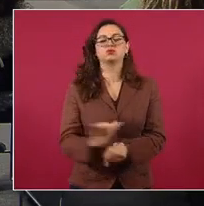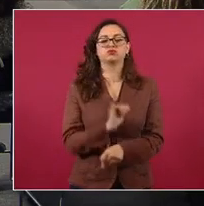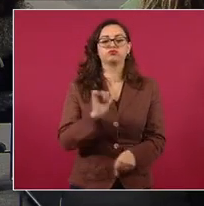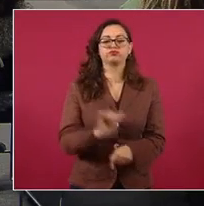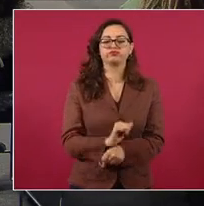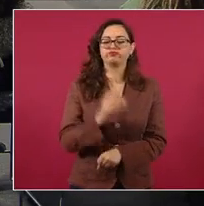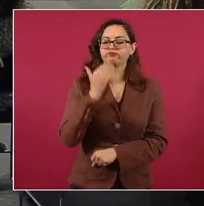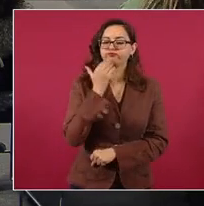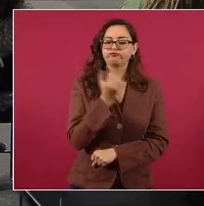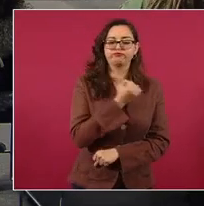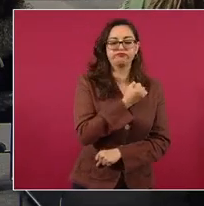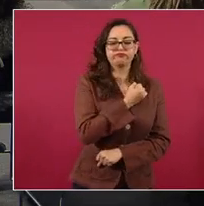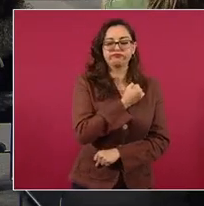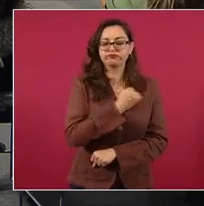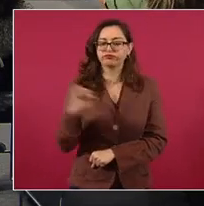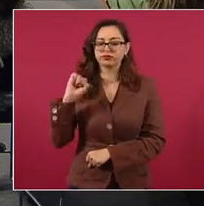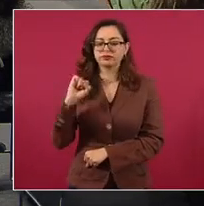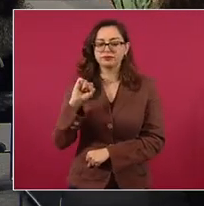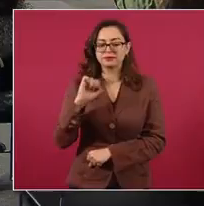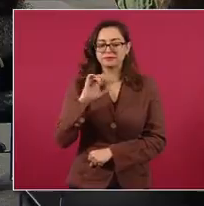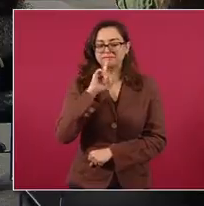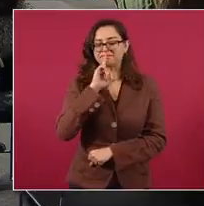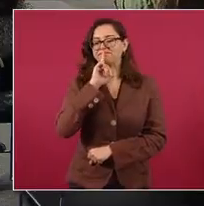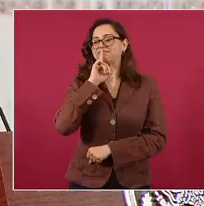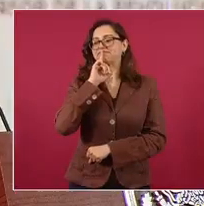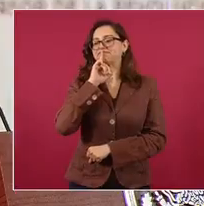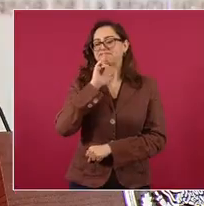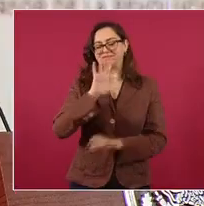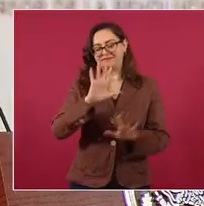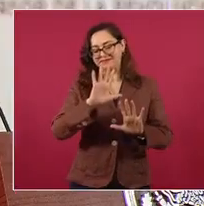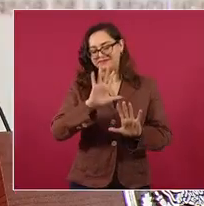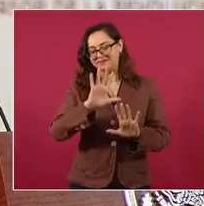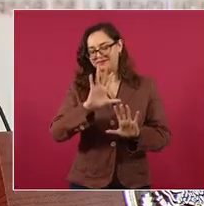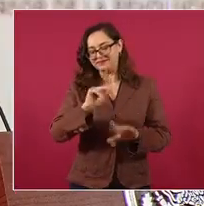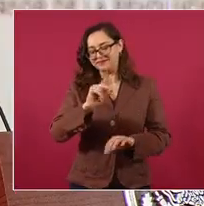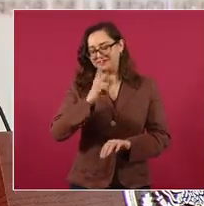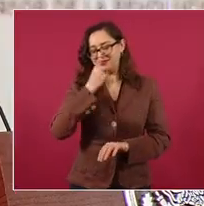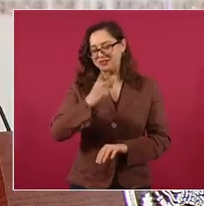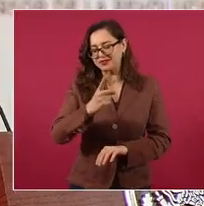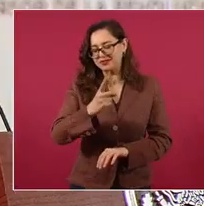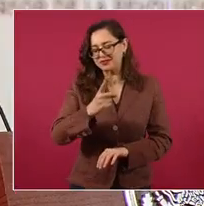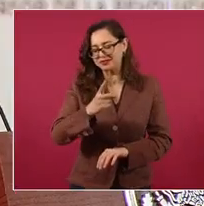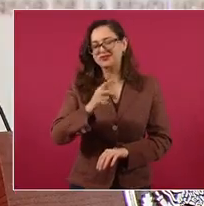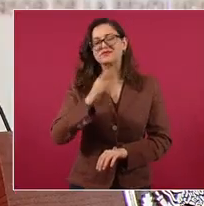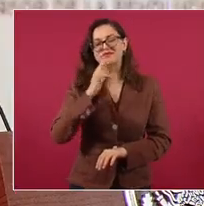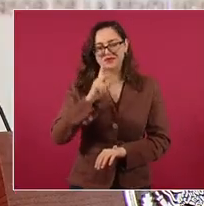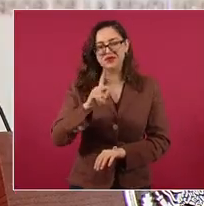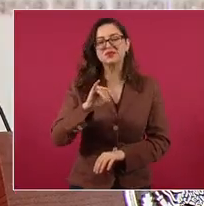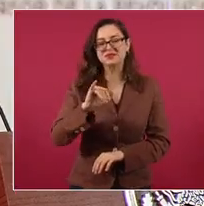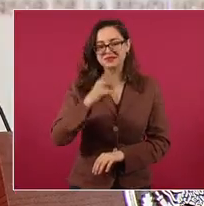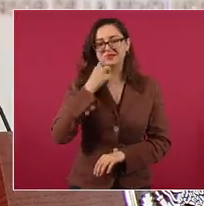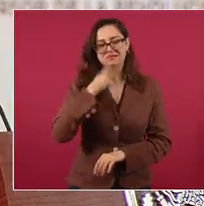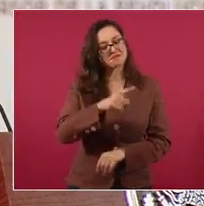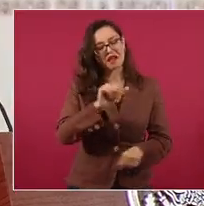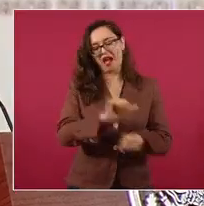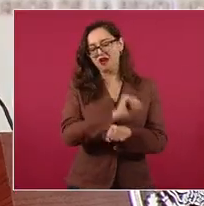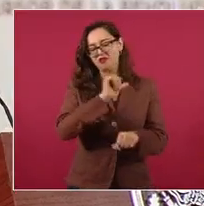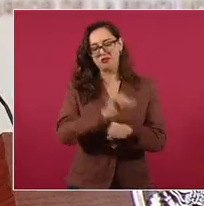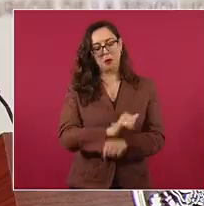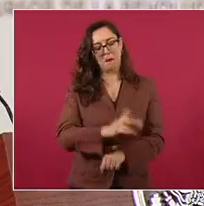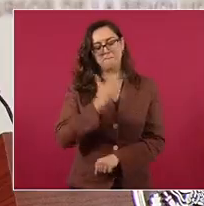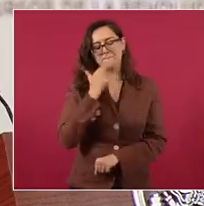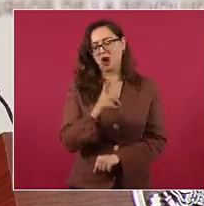no sé si lo, no, mejor no lo digo porque lo voy a perjudicar. Bueno, sí lo digo, para mí es el mejor